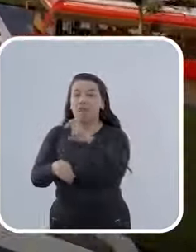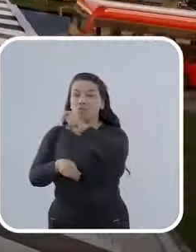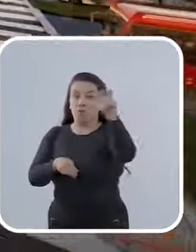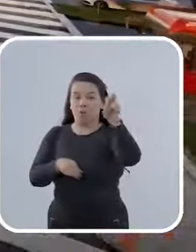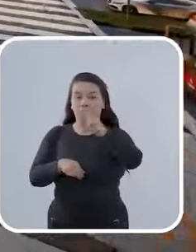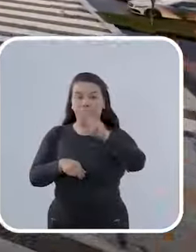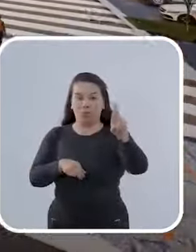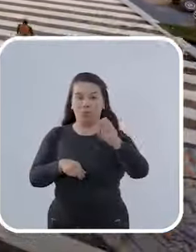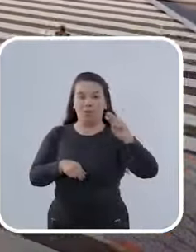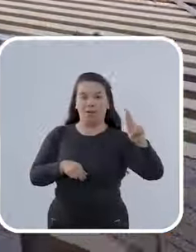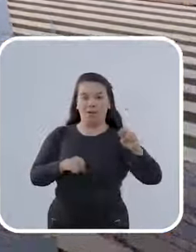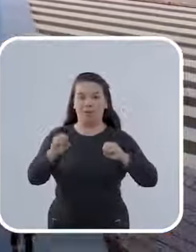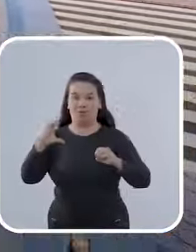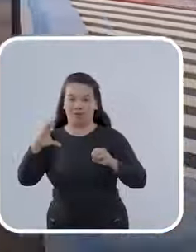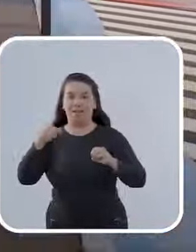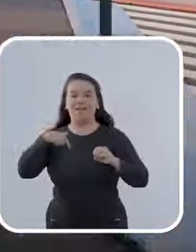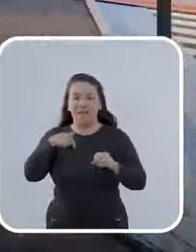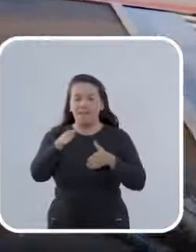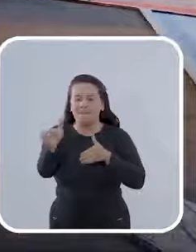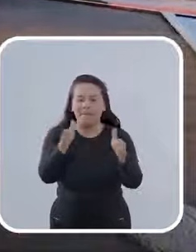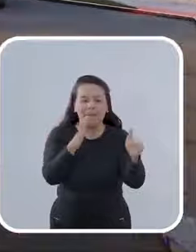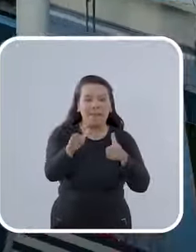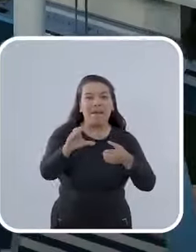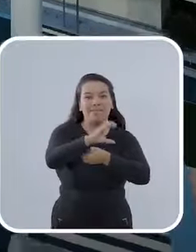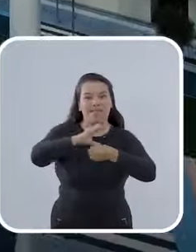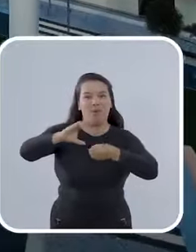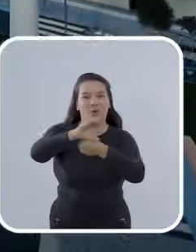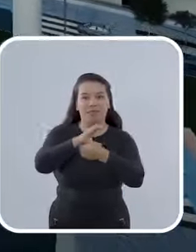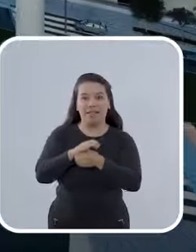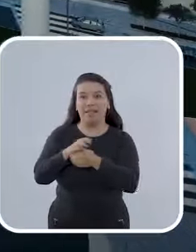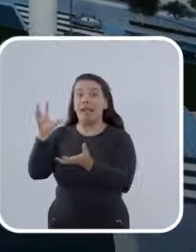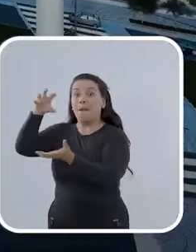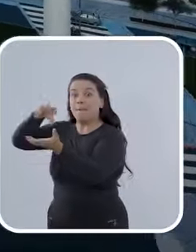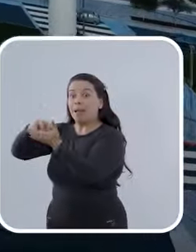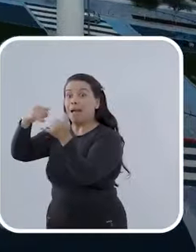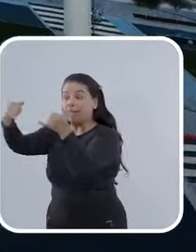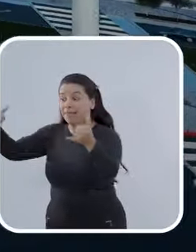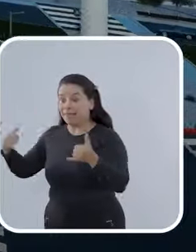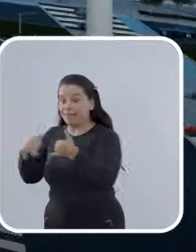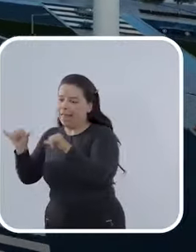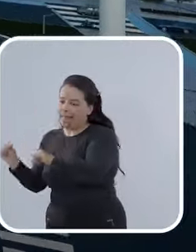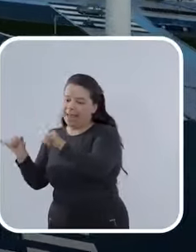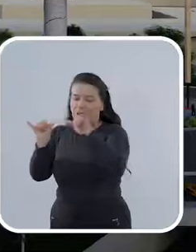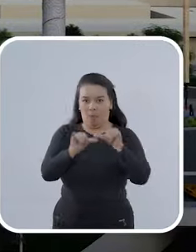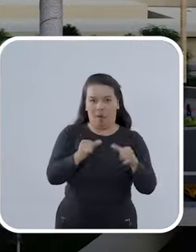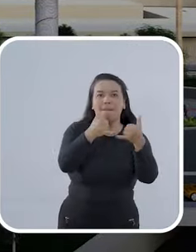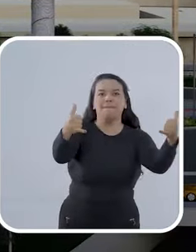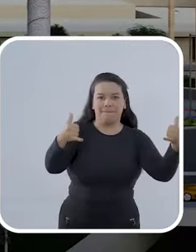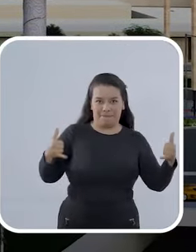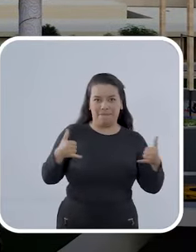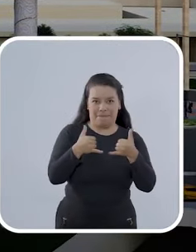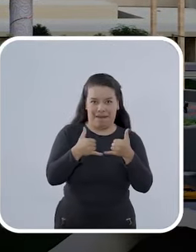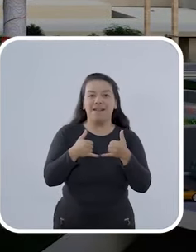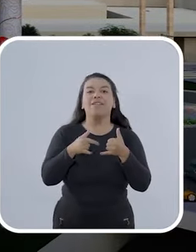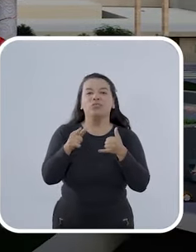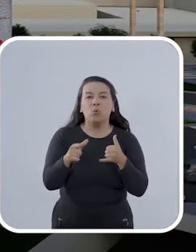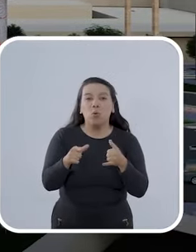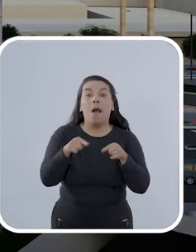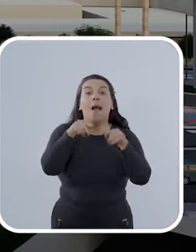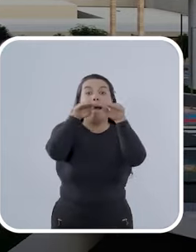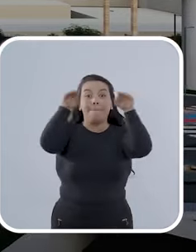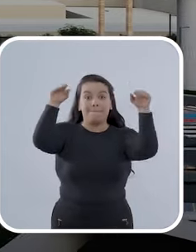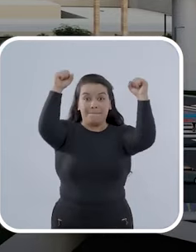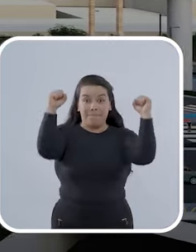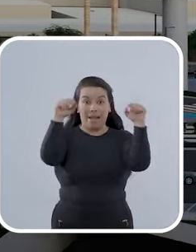irradian luces hacia el cielo. Una vez el ciudadano lo atraviese, descubrirá una plazoleta con texturas gráficas de